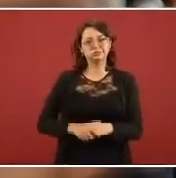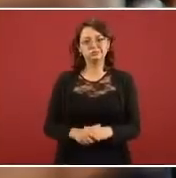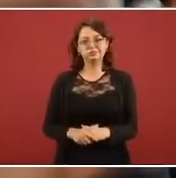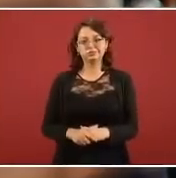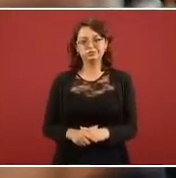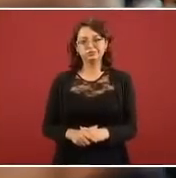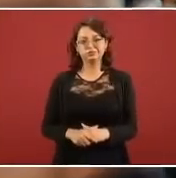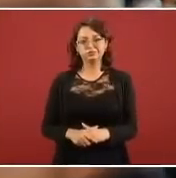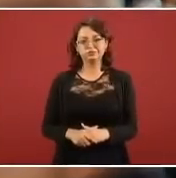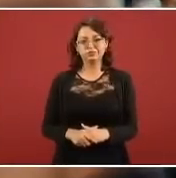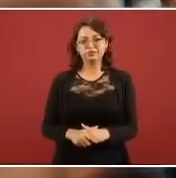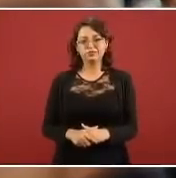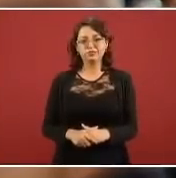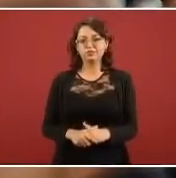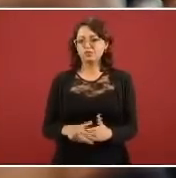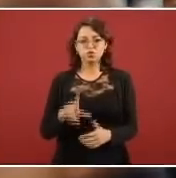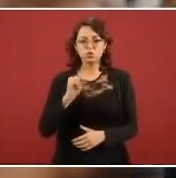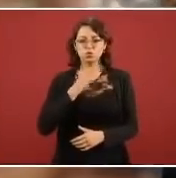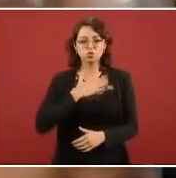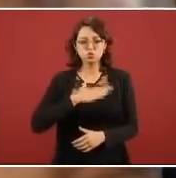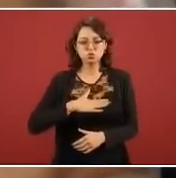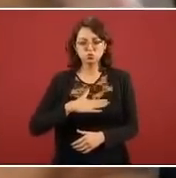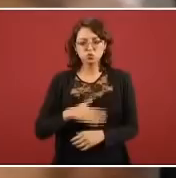O sea, lo vi injusto, pues.